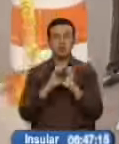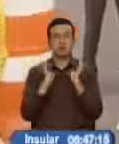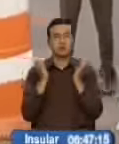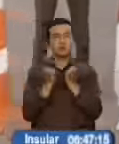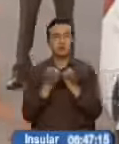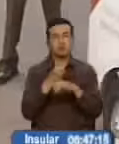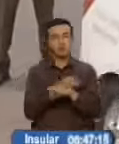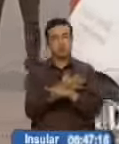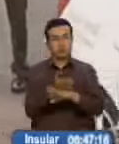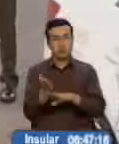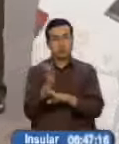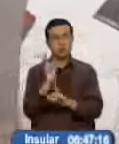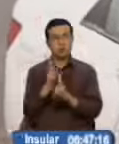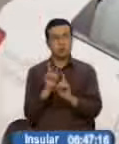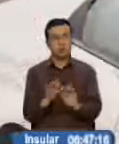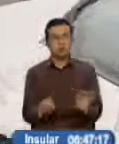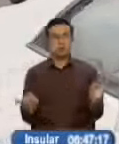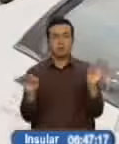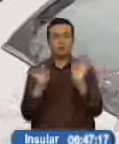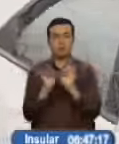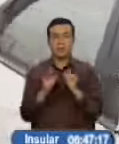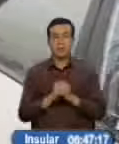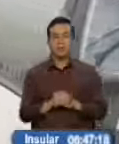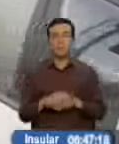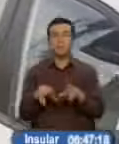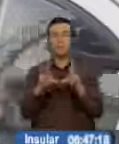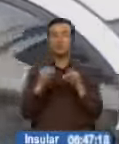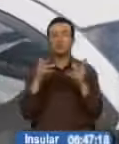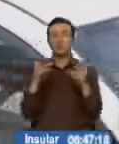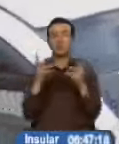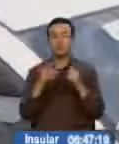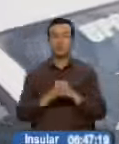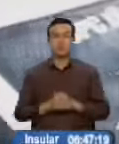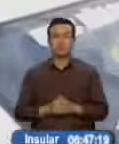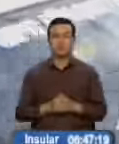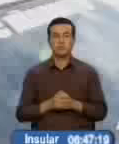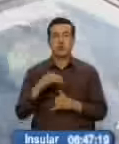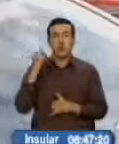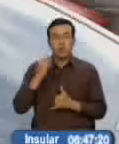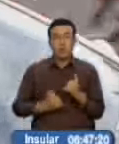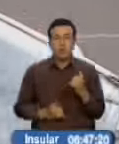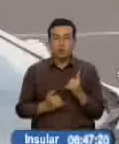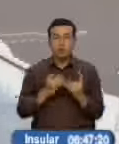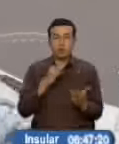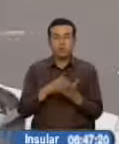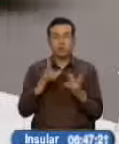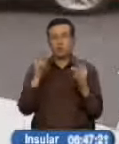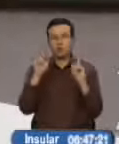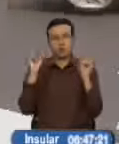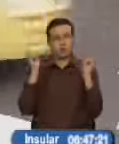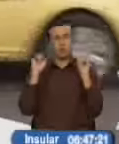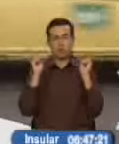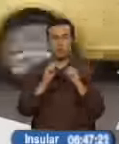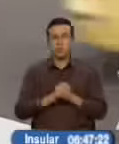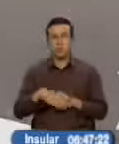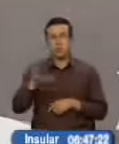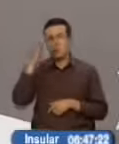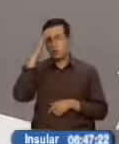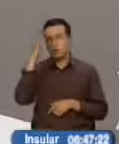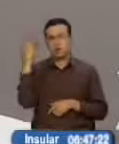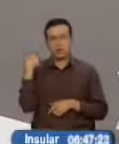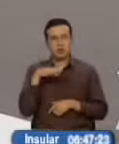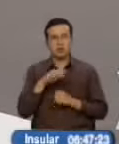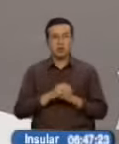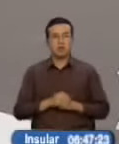La recomendación principal es no dejar la llegada para el último. ¿Por qué razón? Porque estamos colocando varios